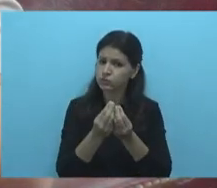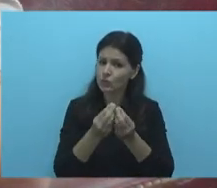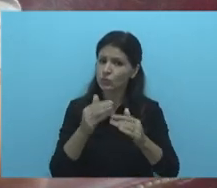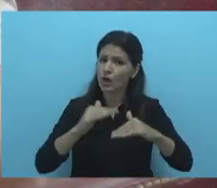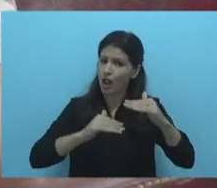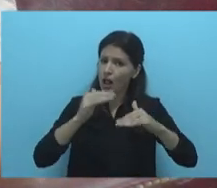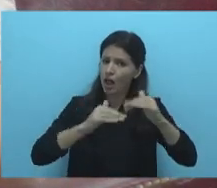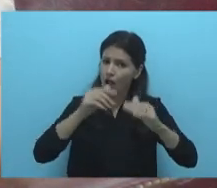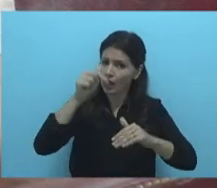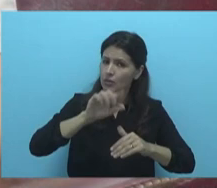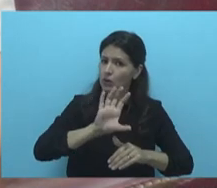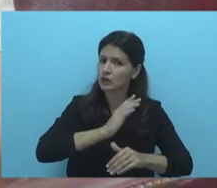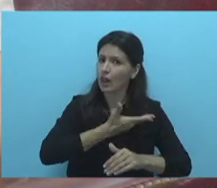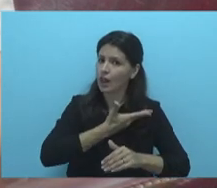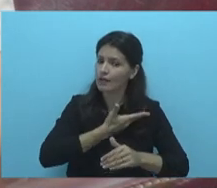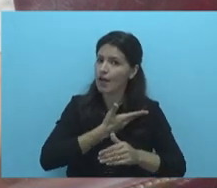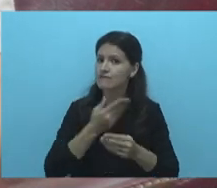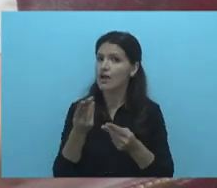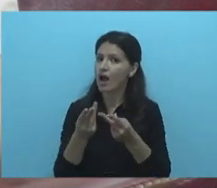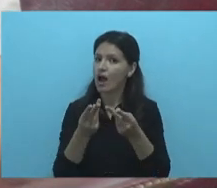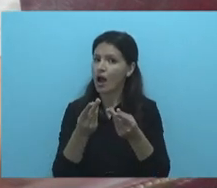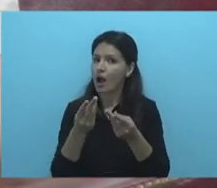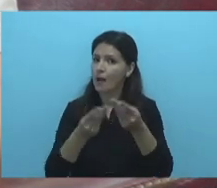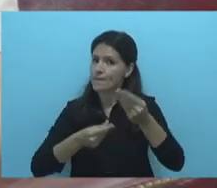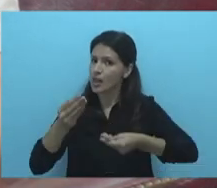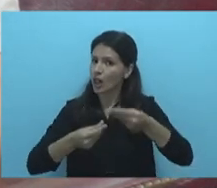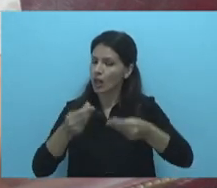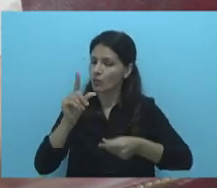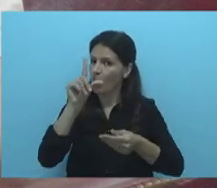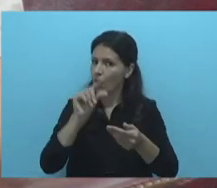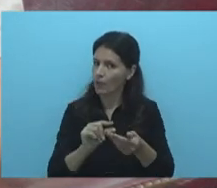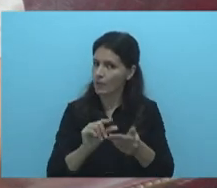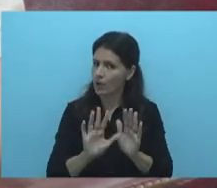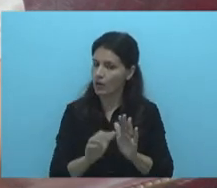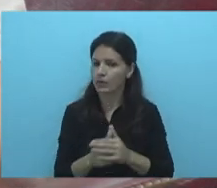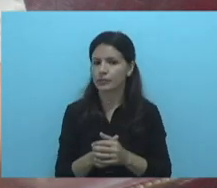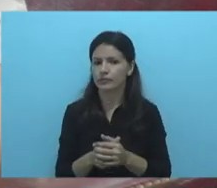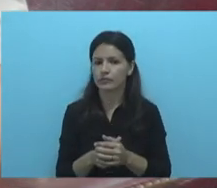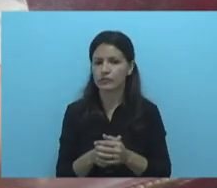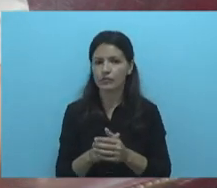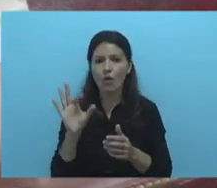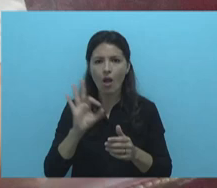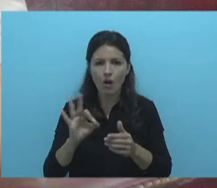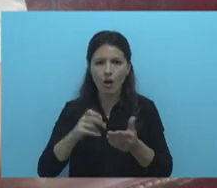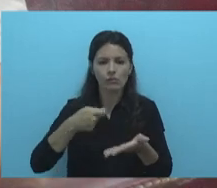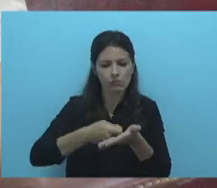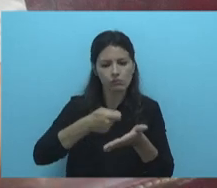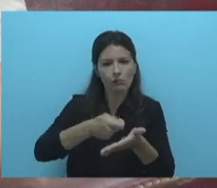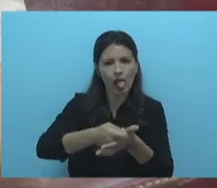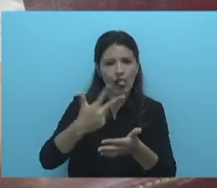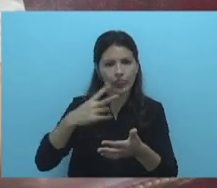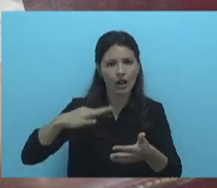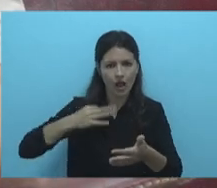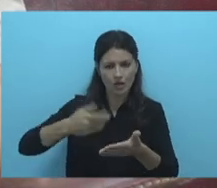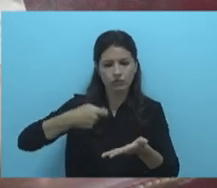las que uno ha podido ver de la provincia de Santa Fe, tienen esta característica de técnica presupuestaria, que en el fondo es un engaño a